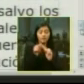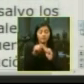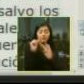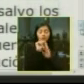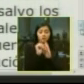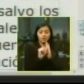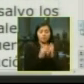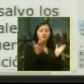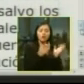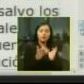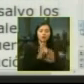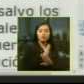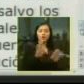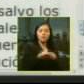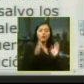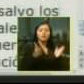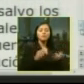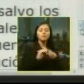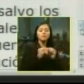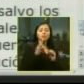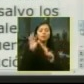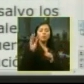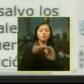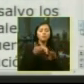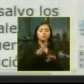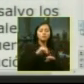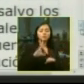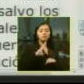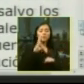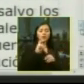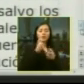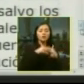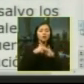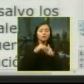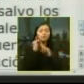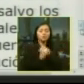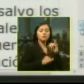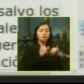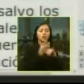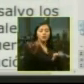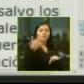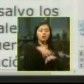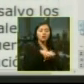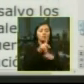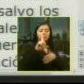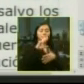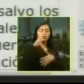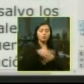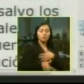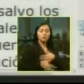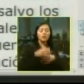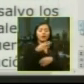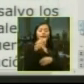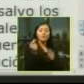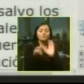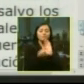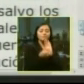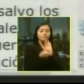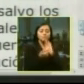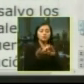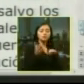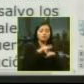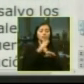tratado por la Mesa número 9 de Soberanía, Relaciones Internacionales e Integración latinoamericana en la parte pertinente a